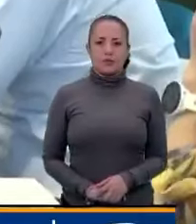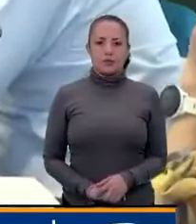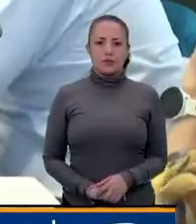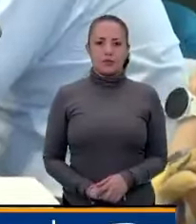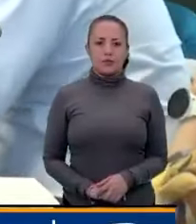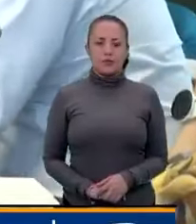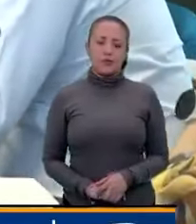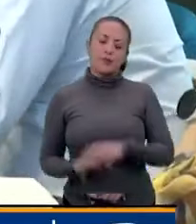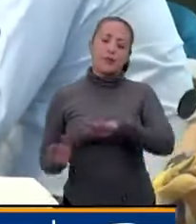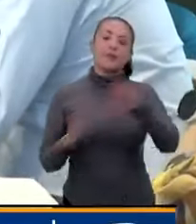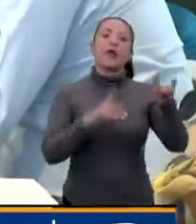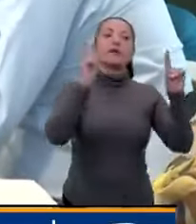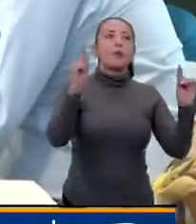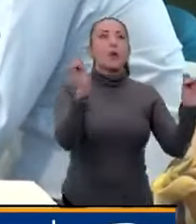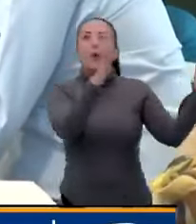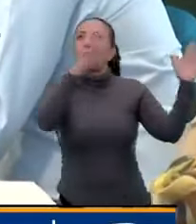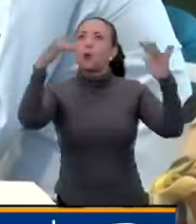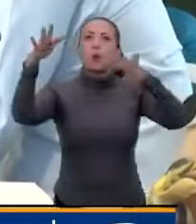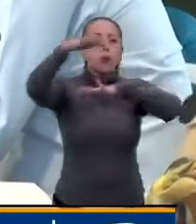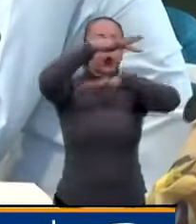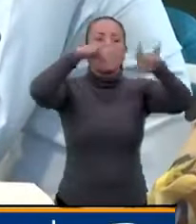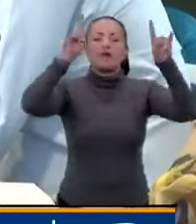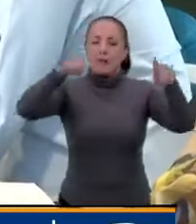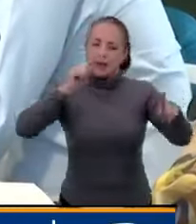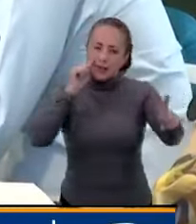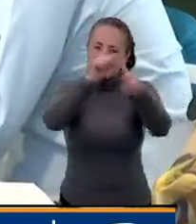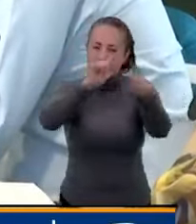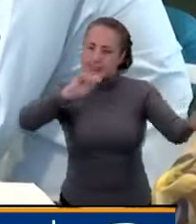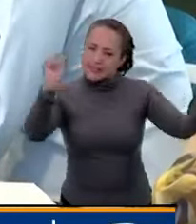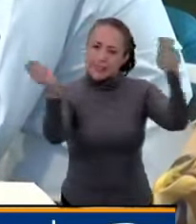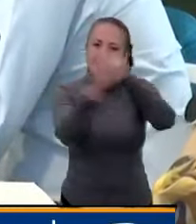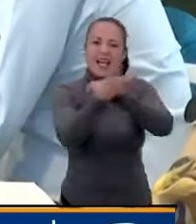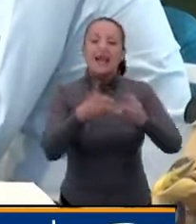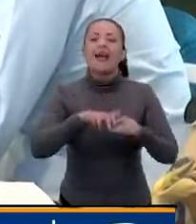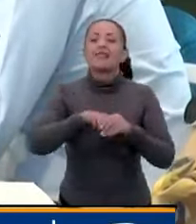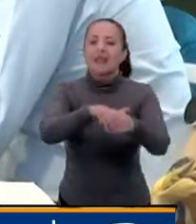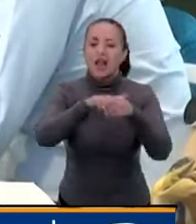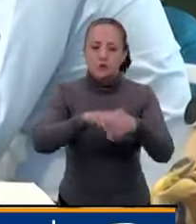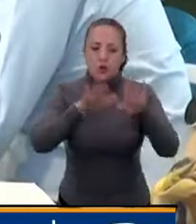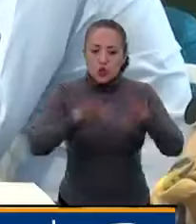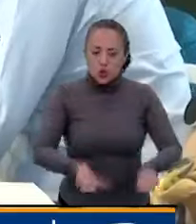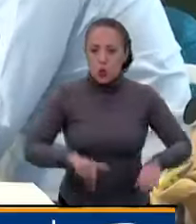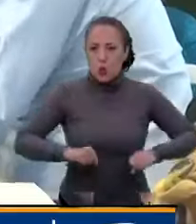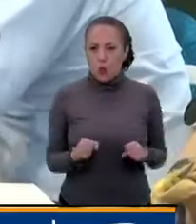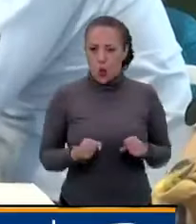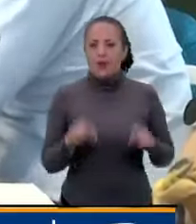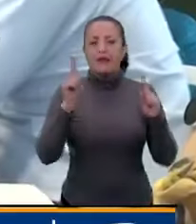En materia de aire, también estamos trabajando en transformar el sistema de transporte de la ciudad.